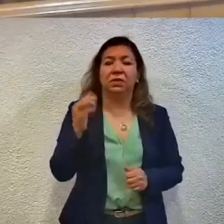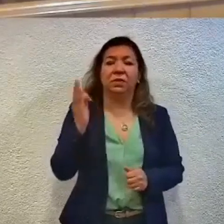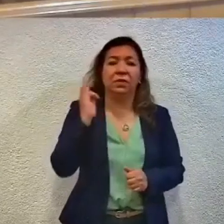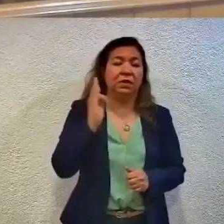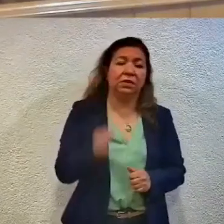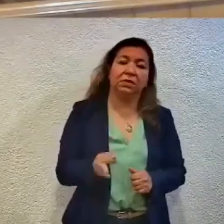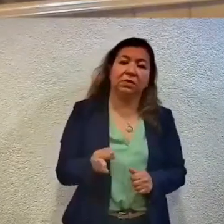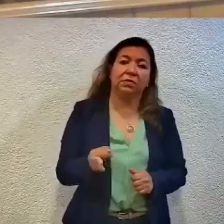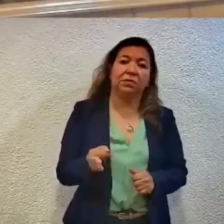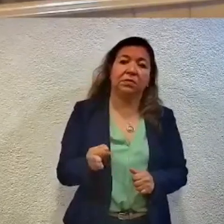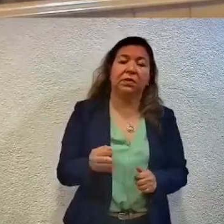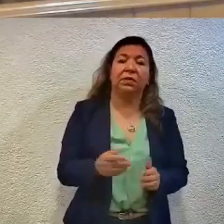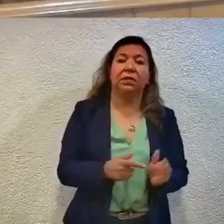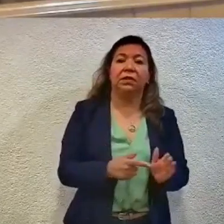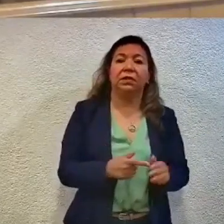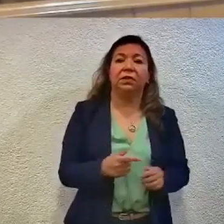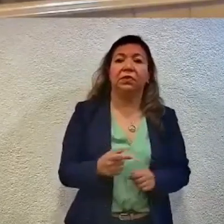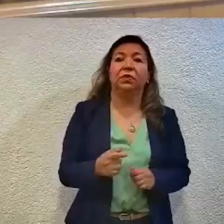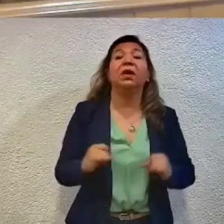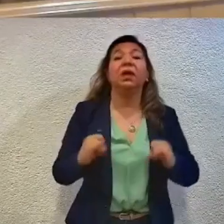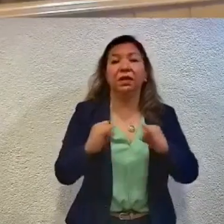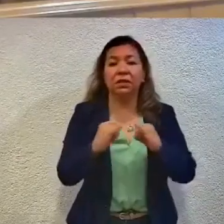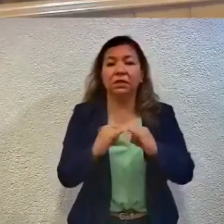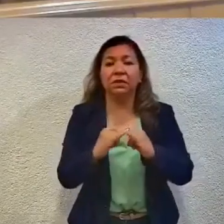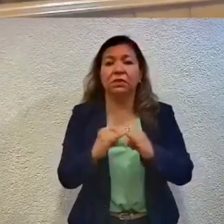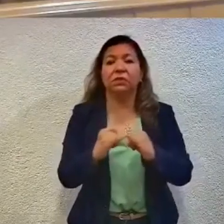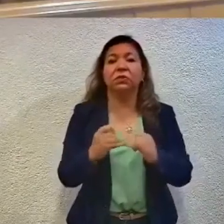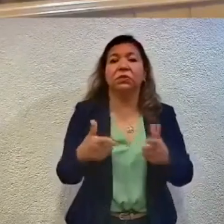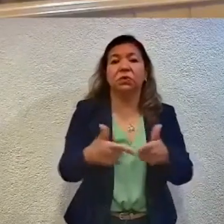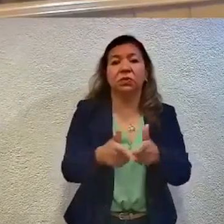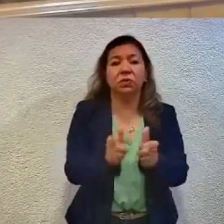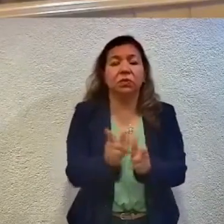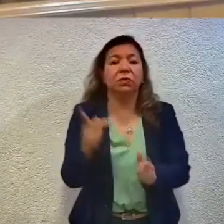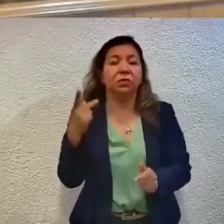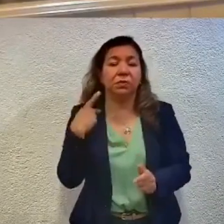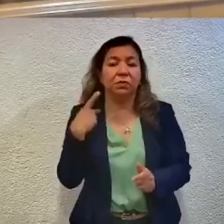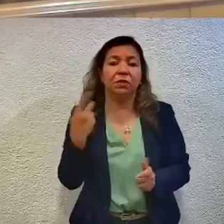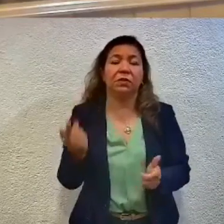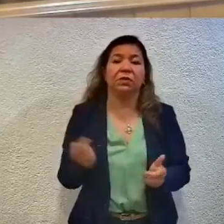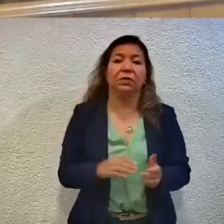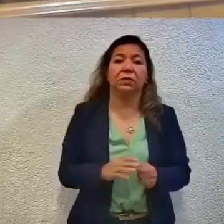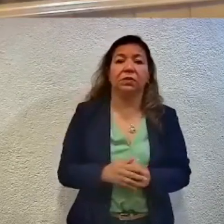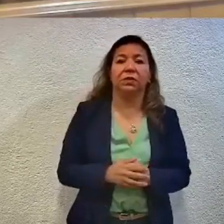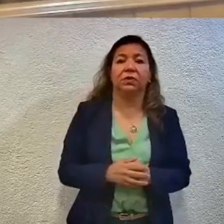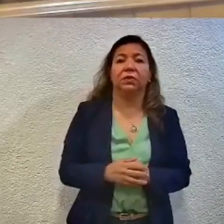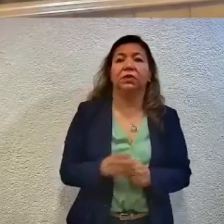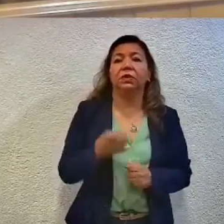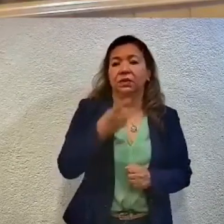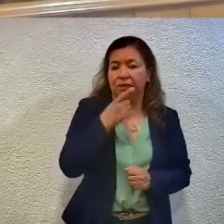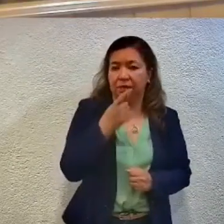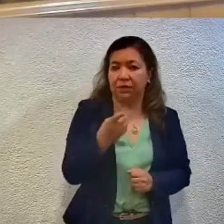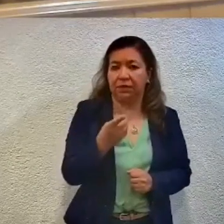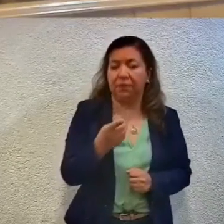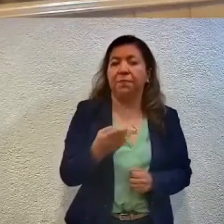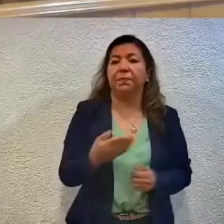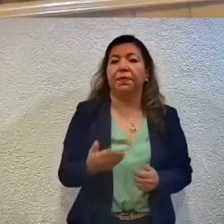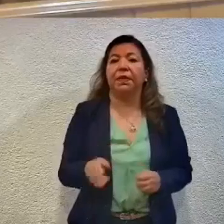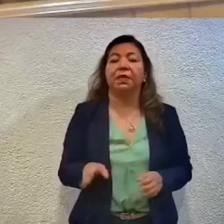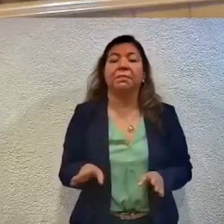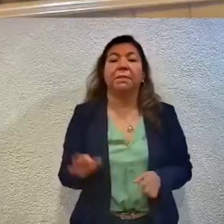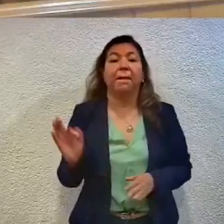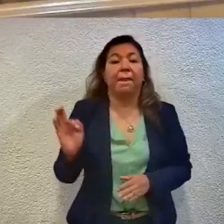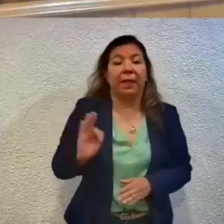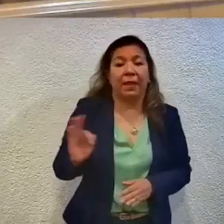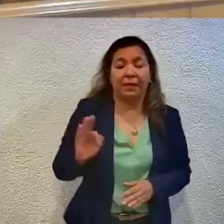se impugna, dicho instituto político sí dio cumplimiento a los requisitos que se comentan, o bien que en el caso sujeto